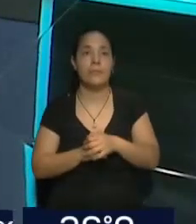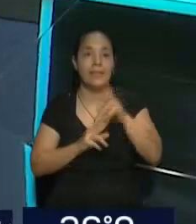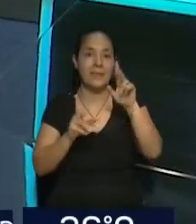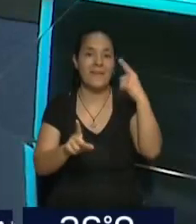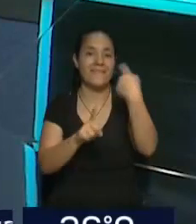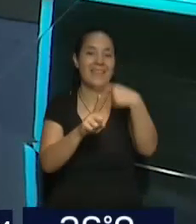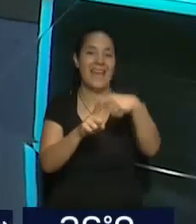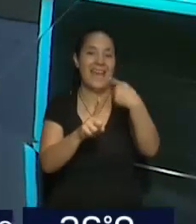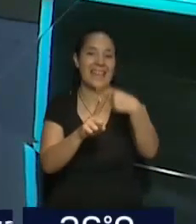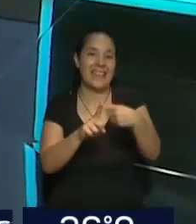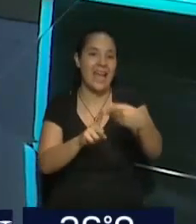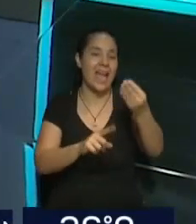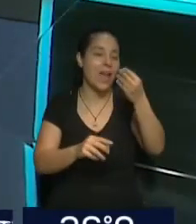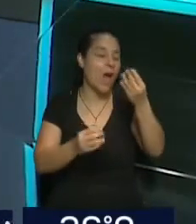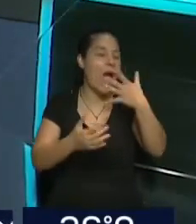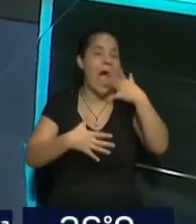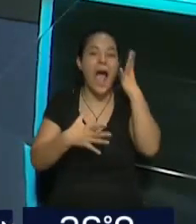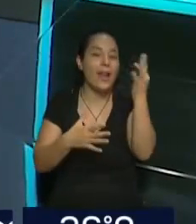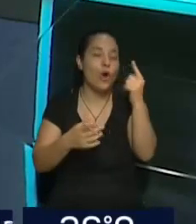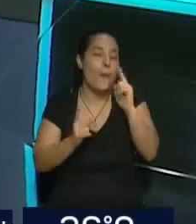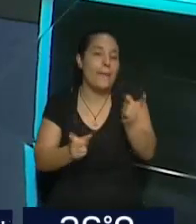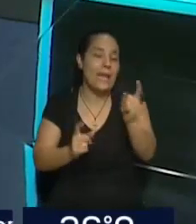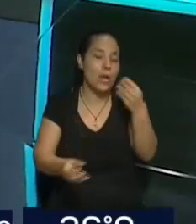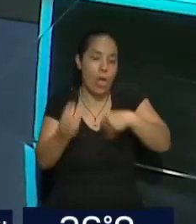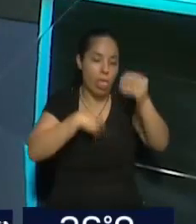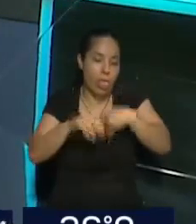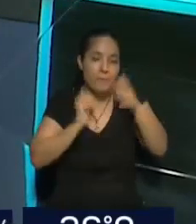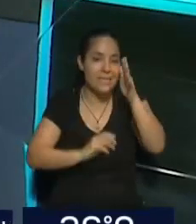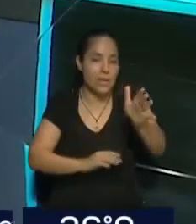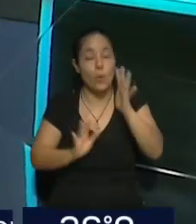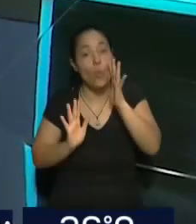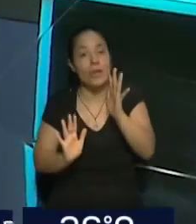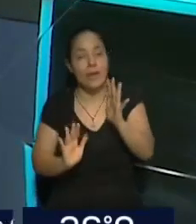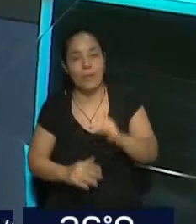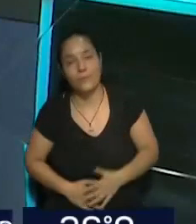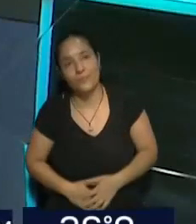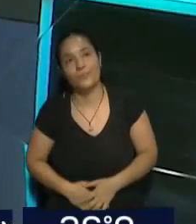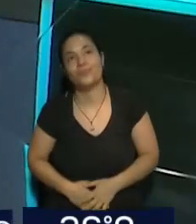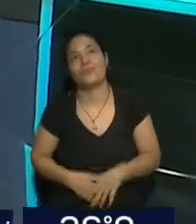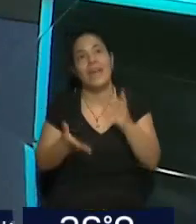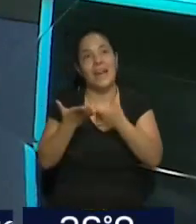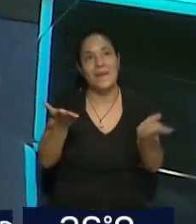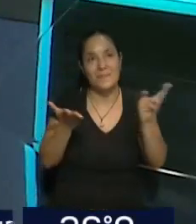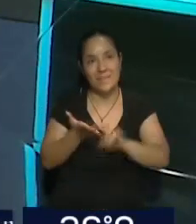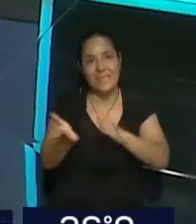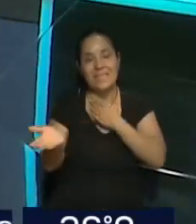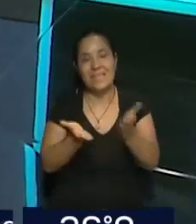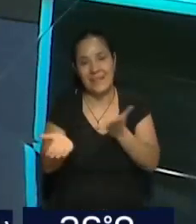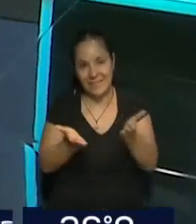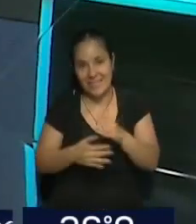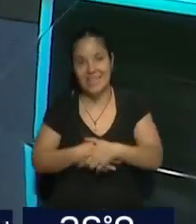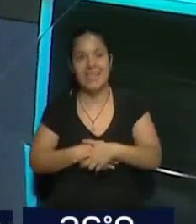festejos con cualquier tipo de exceso que pueda poner en peligro la salud de los mendocinos. Repaso general de los servicios durante